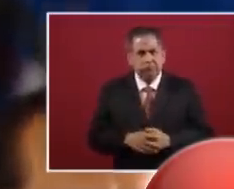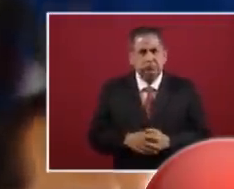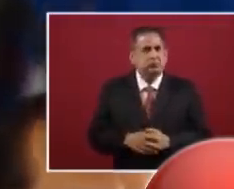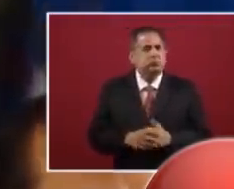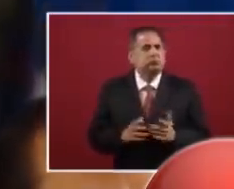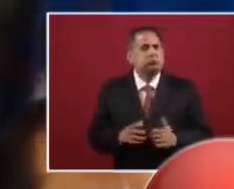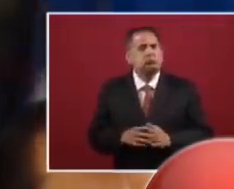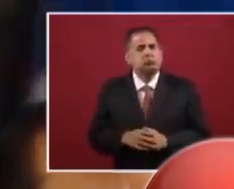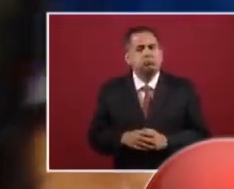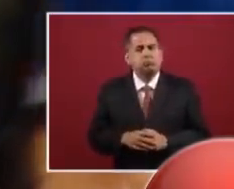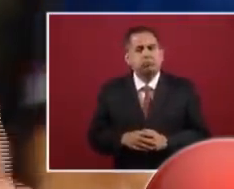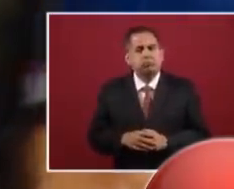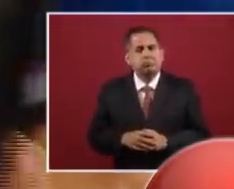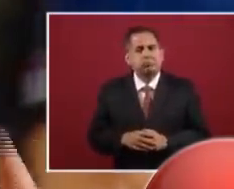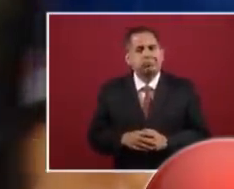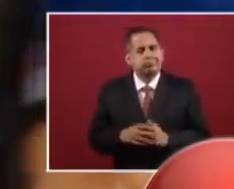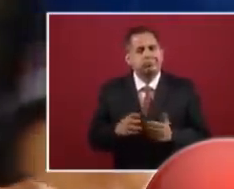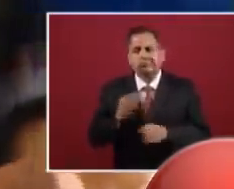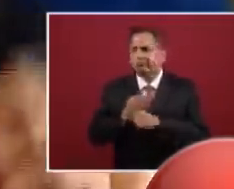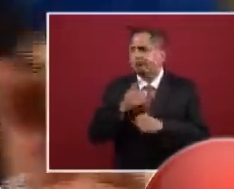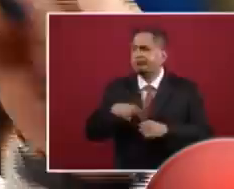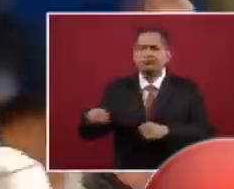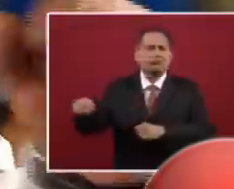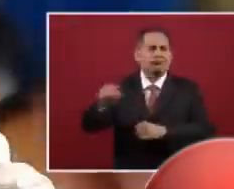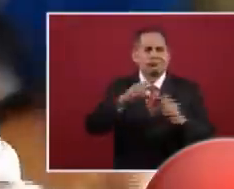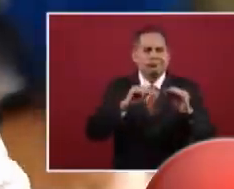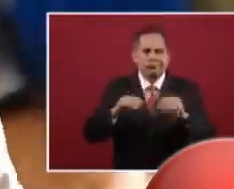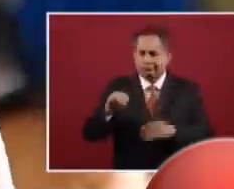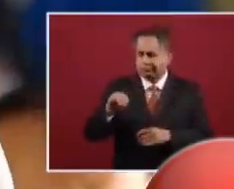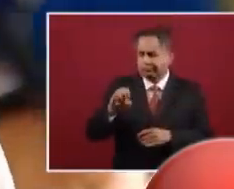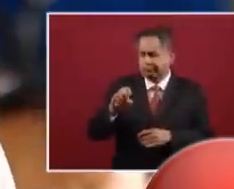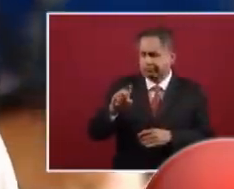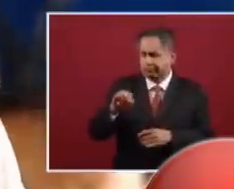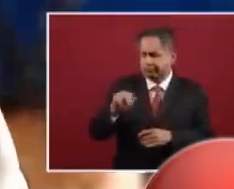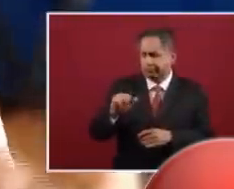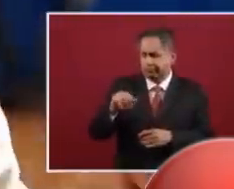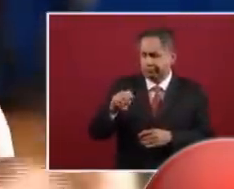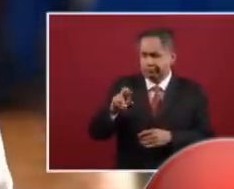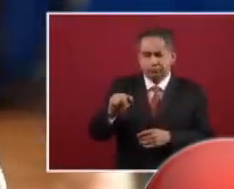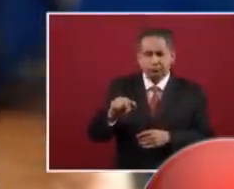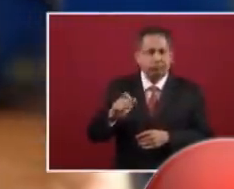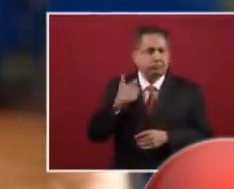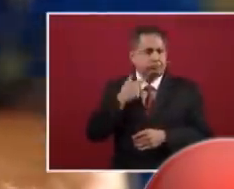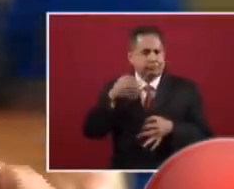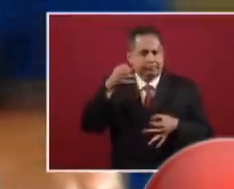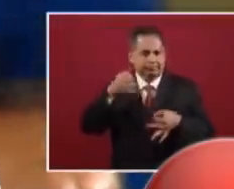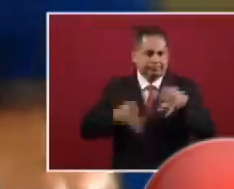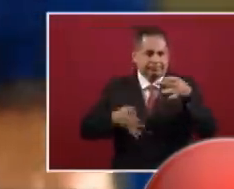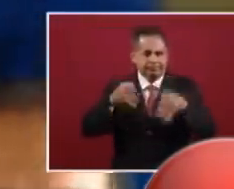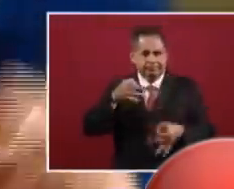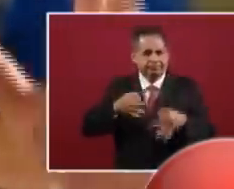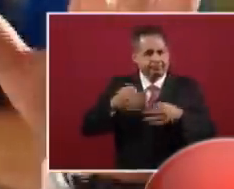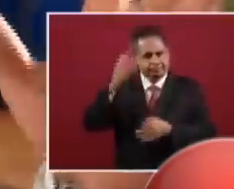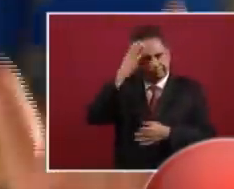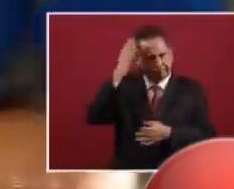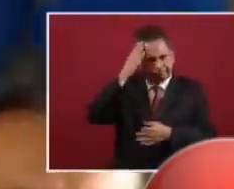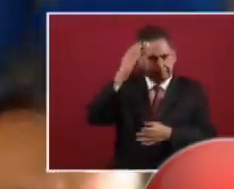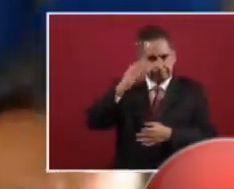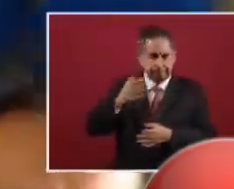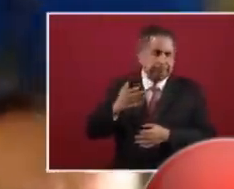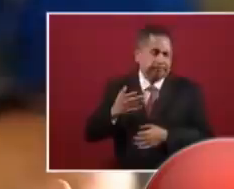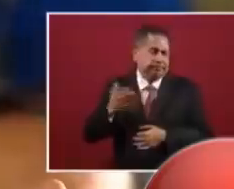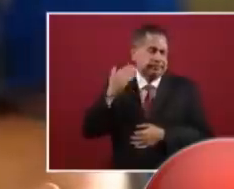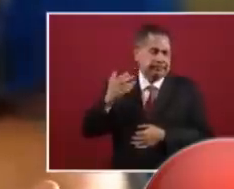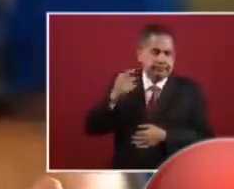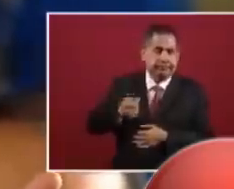está en boga el tema Medina Mora, el ministro. No es el primero que renuncia, en el 93 hay un